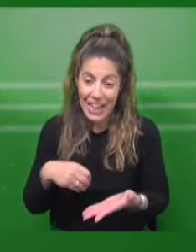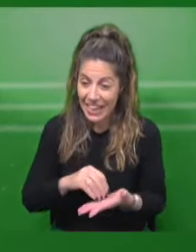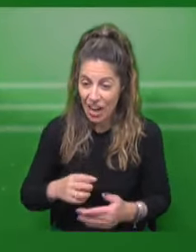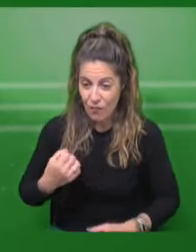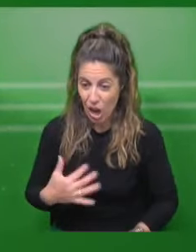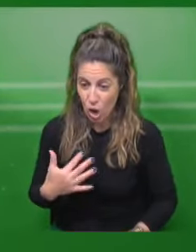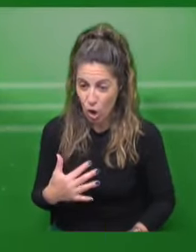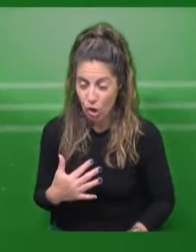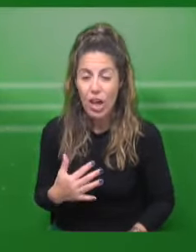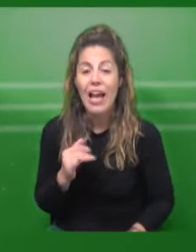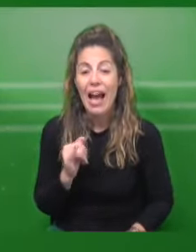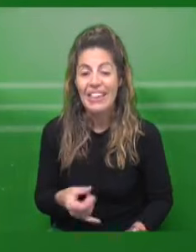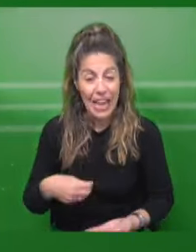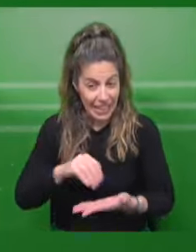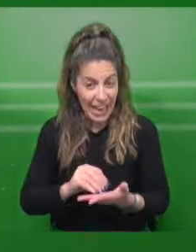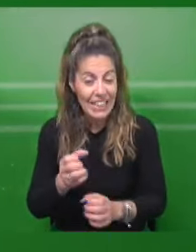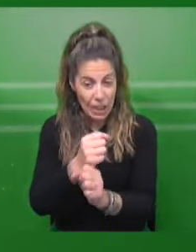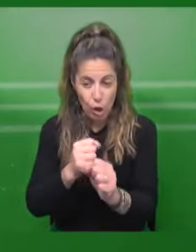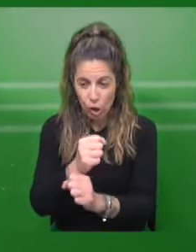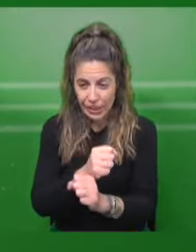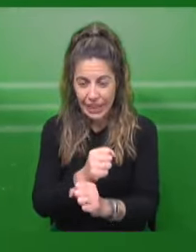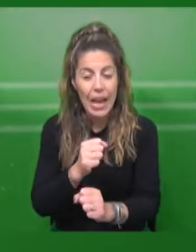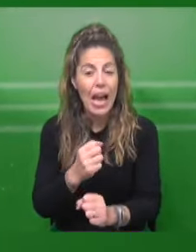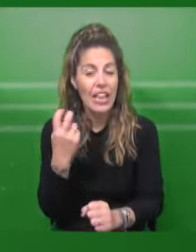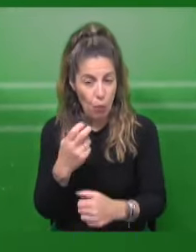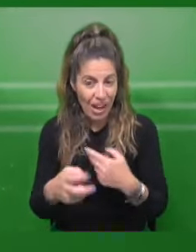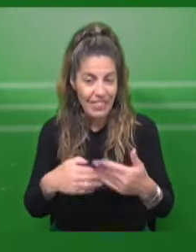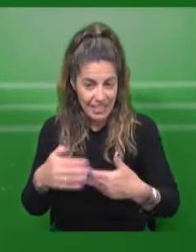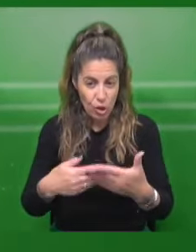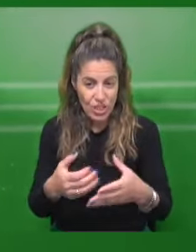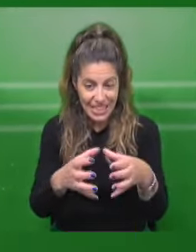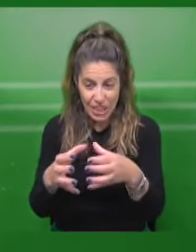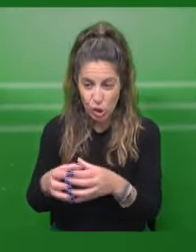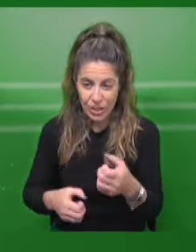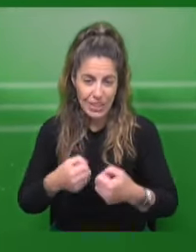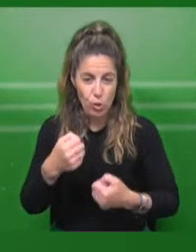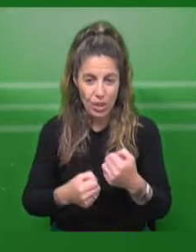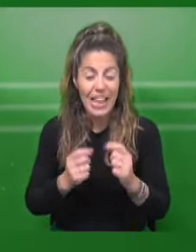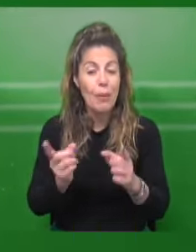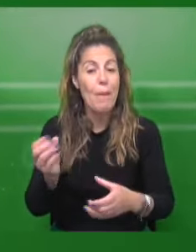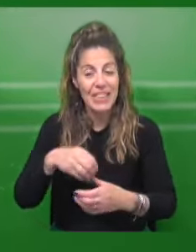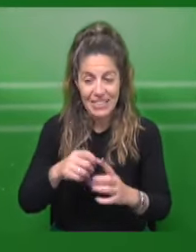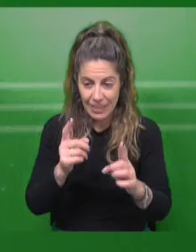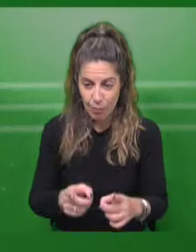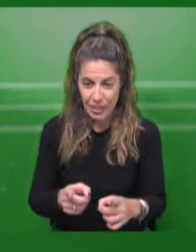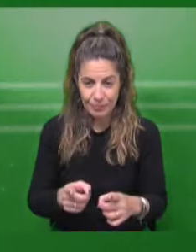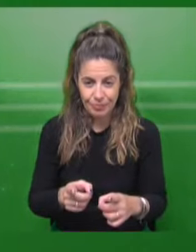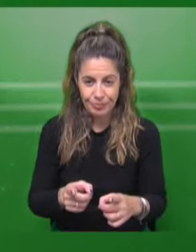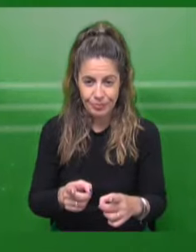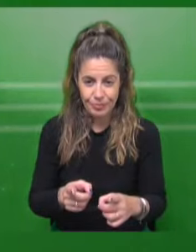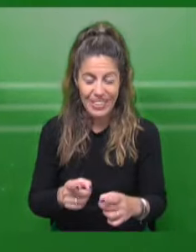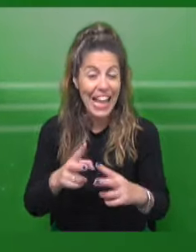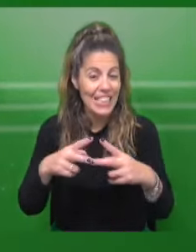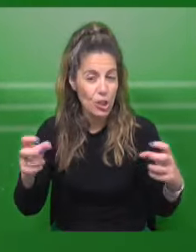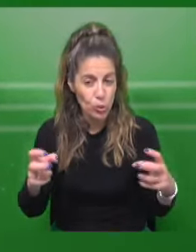valor hay que agregar tecnología hay que intentar desarrollar sectores industriales hay que meterse también en la